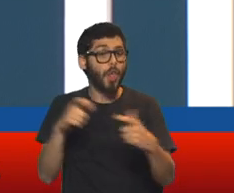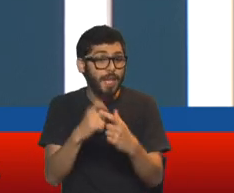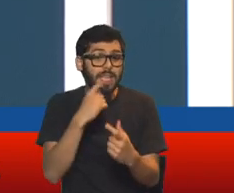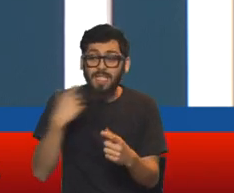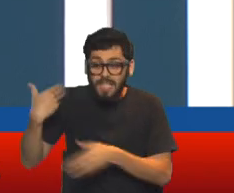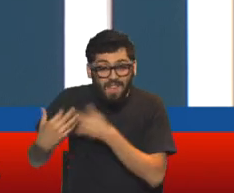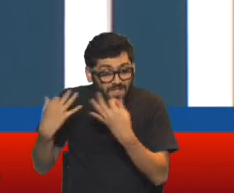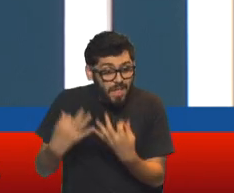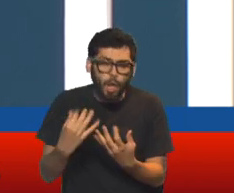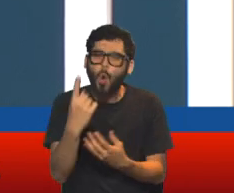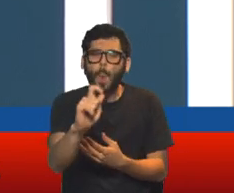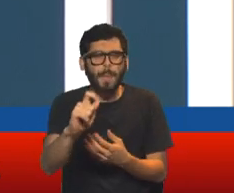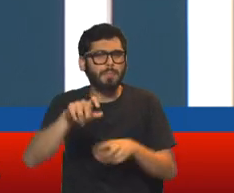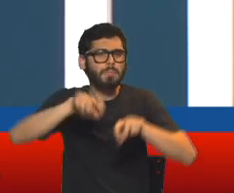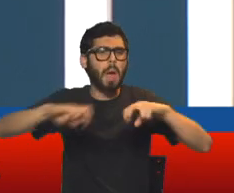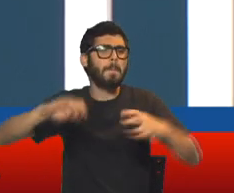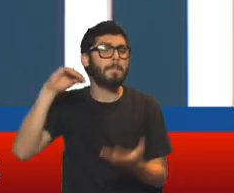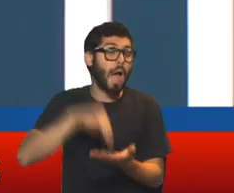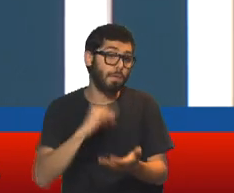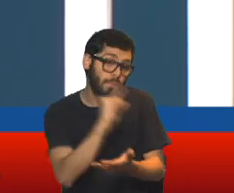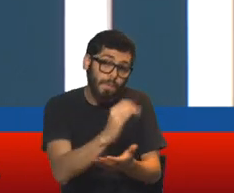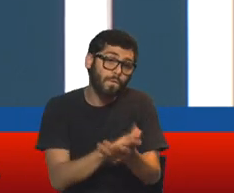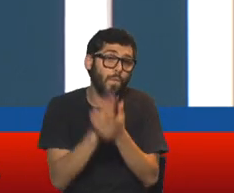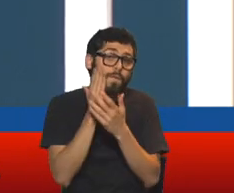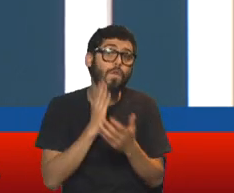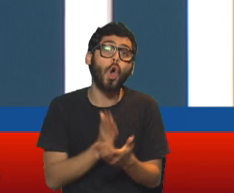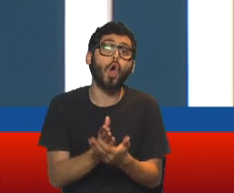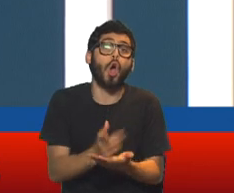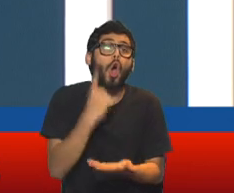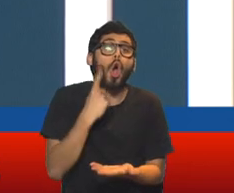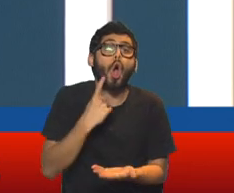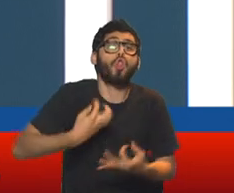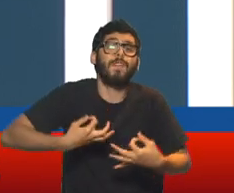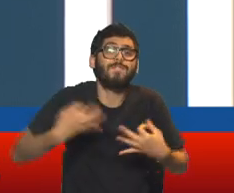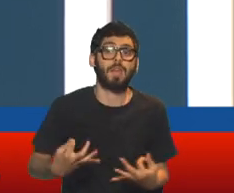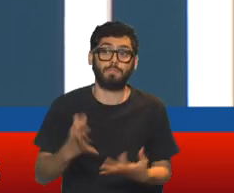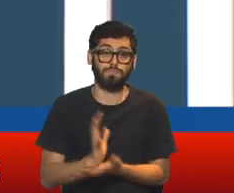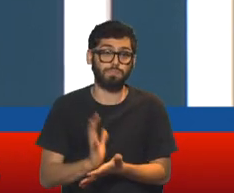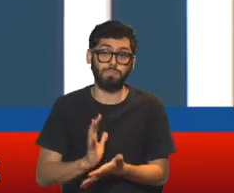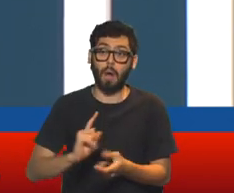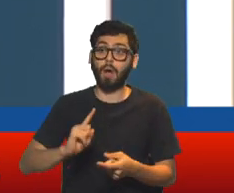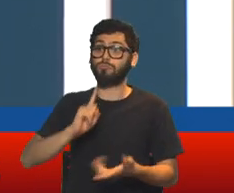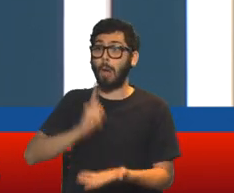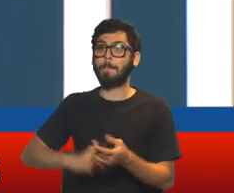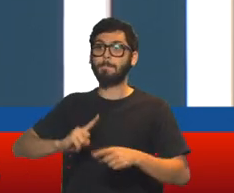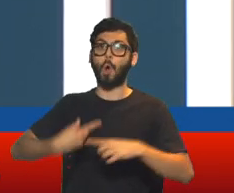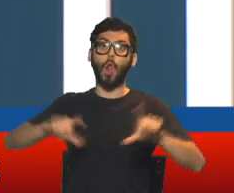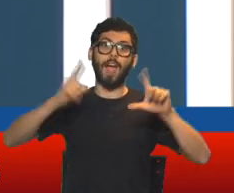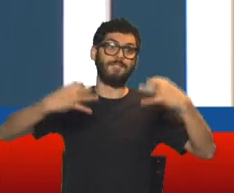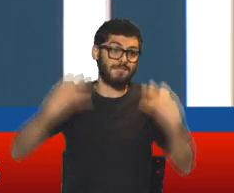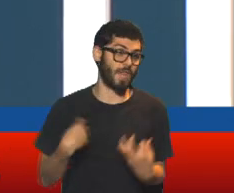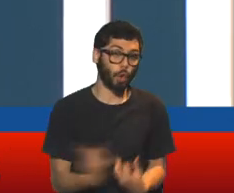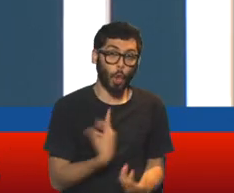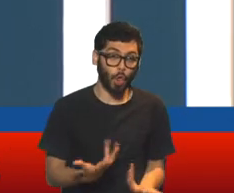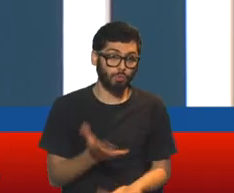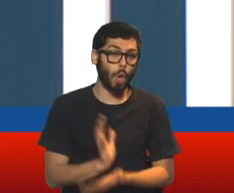pidieron básicamente que ejerzan los mayores controles posibles para tener un sustento político a la hora de aumentar el aforo y no